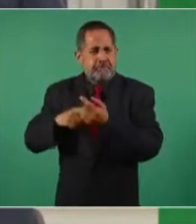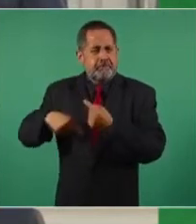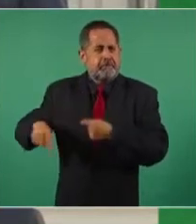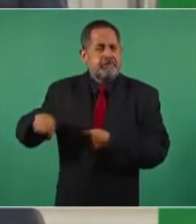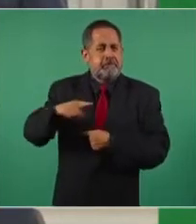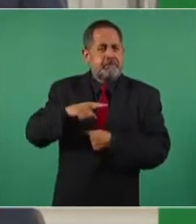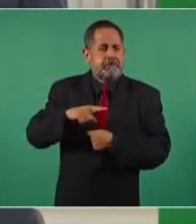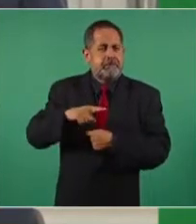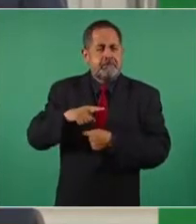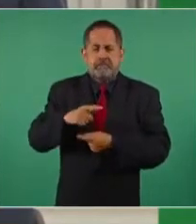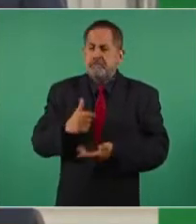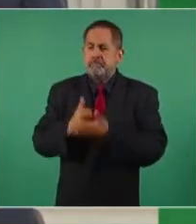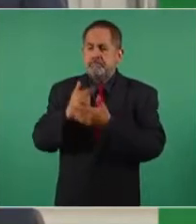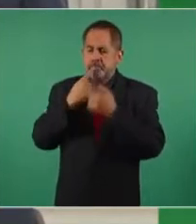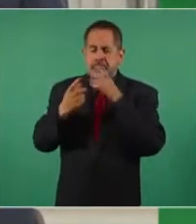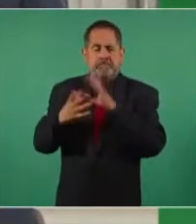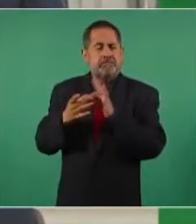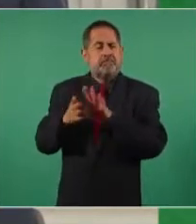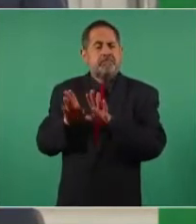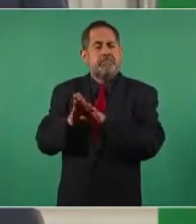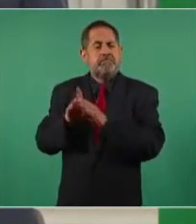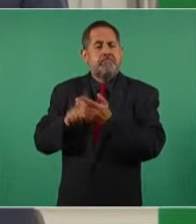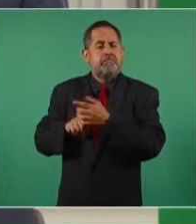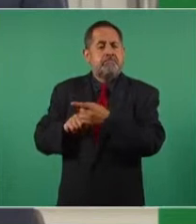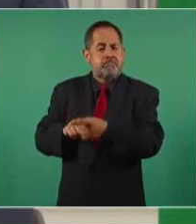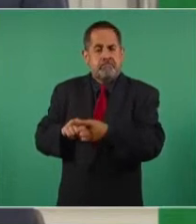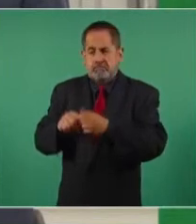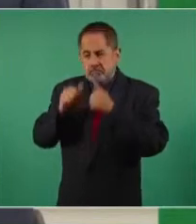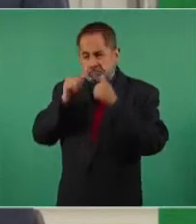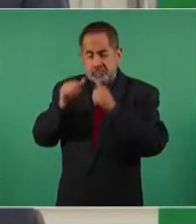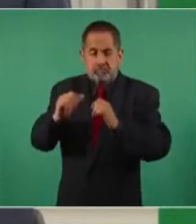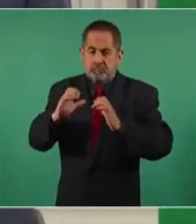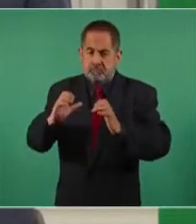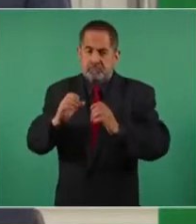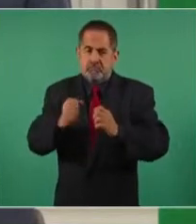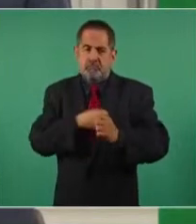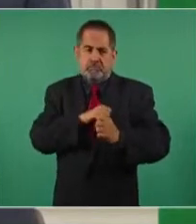como se ha dicho salud